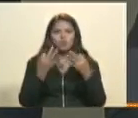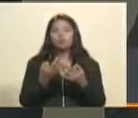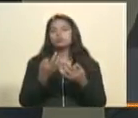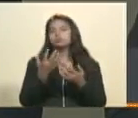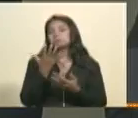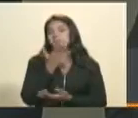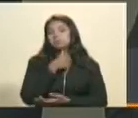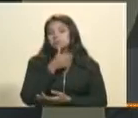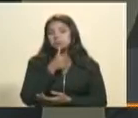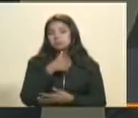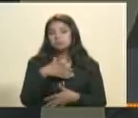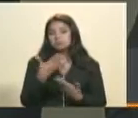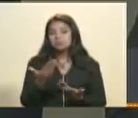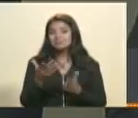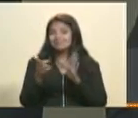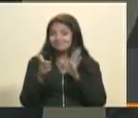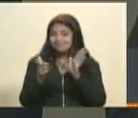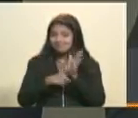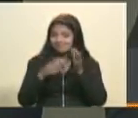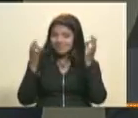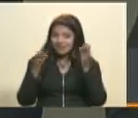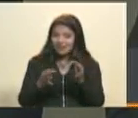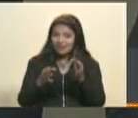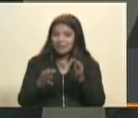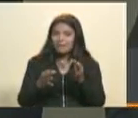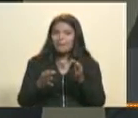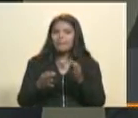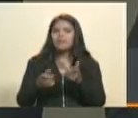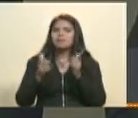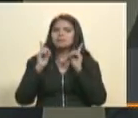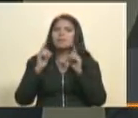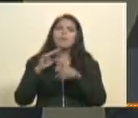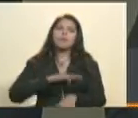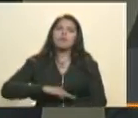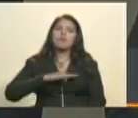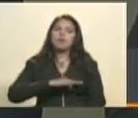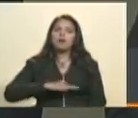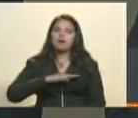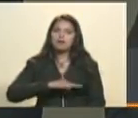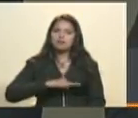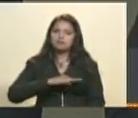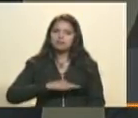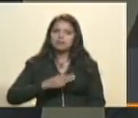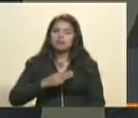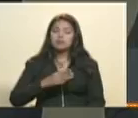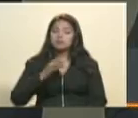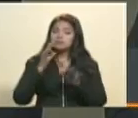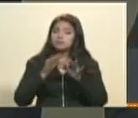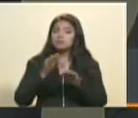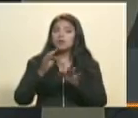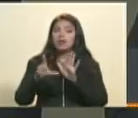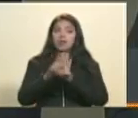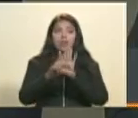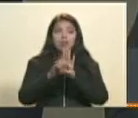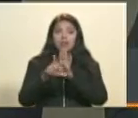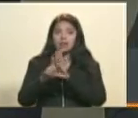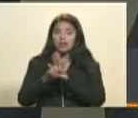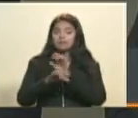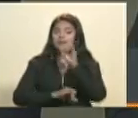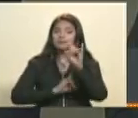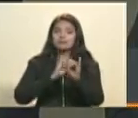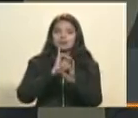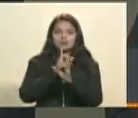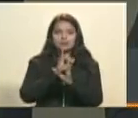carece de legitimidad, autoridad moral y cualidad jurídica